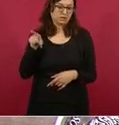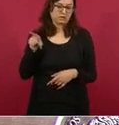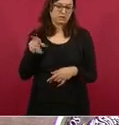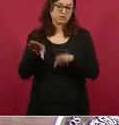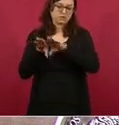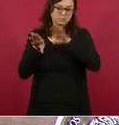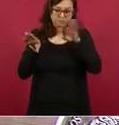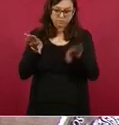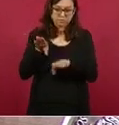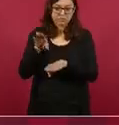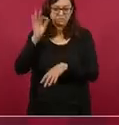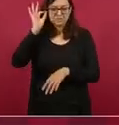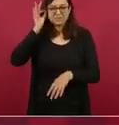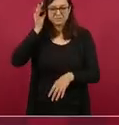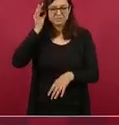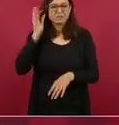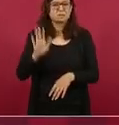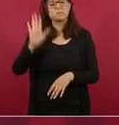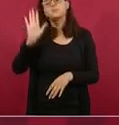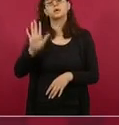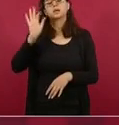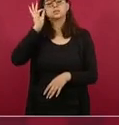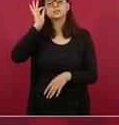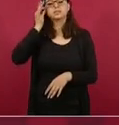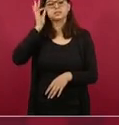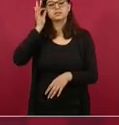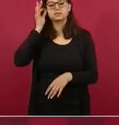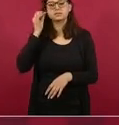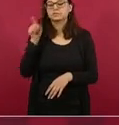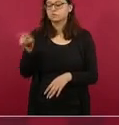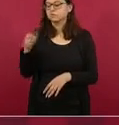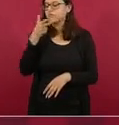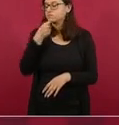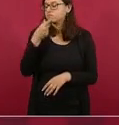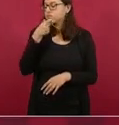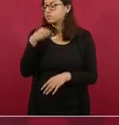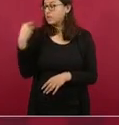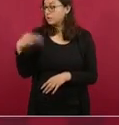no se llama el nieto del gran escritor